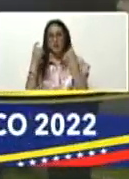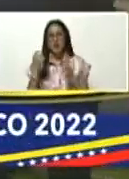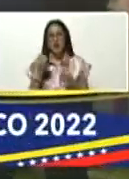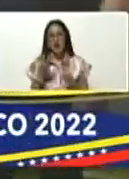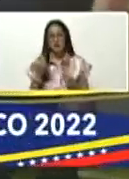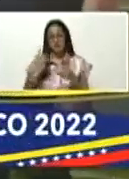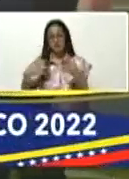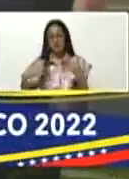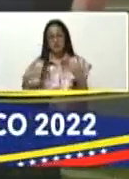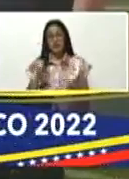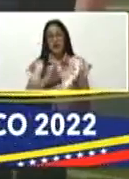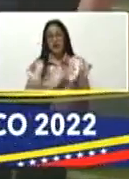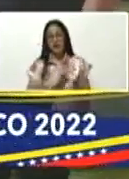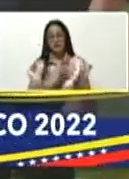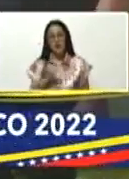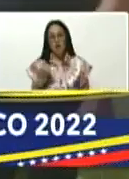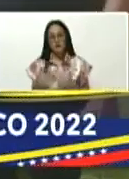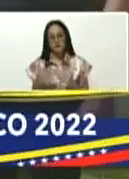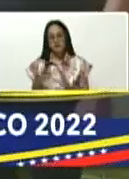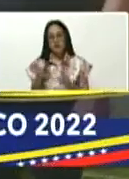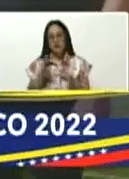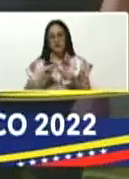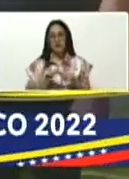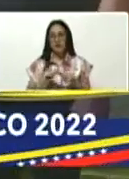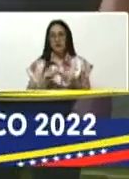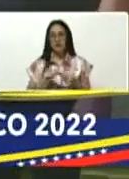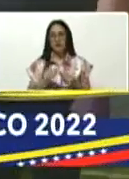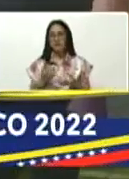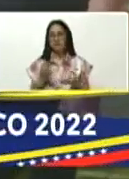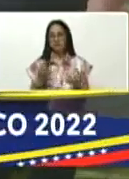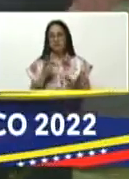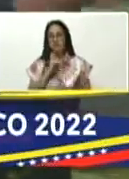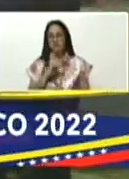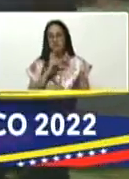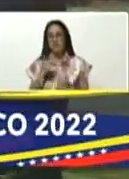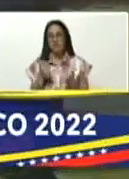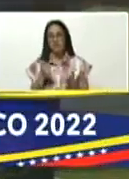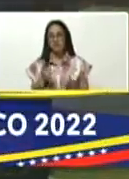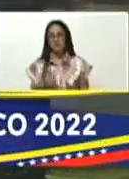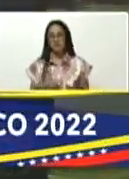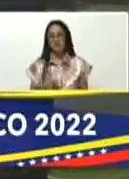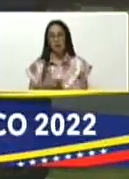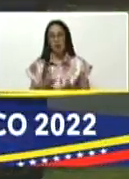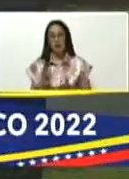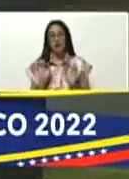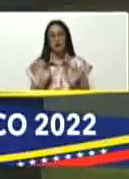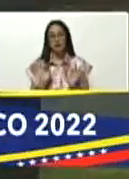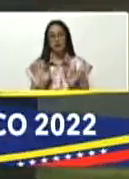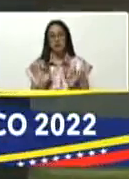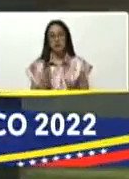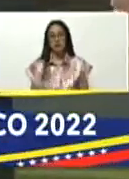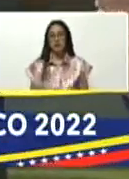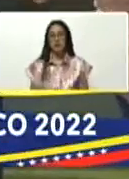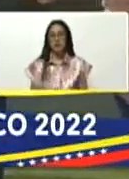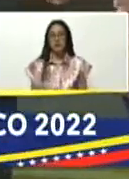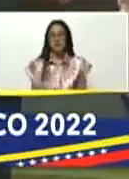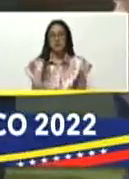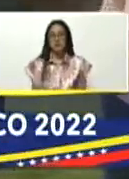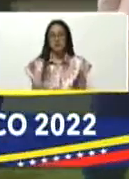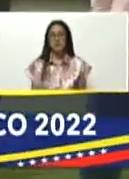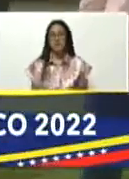razas, que la hemos ido adaptando y aclimatizando, dándonos excelente rendimiento. Correcto, Luchana. Fíjense algo, presidente, que bueno, esto